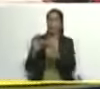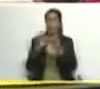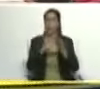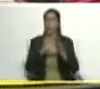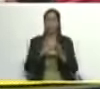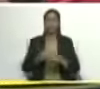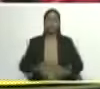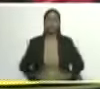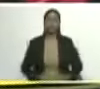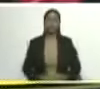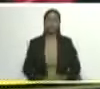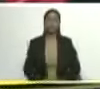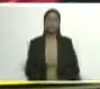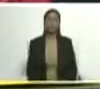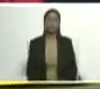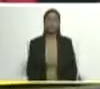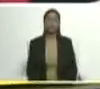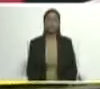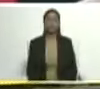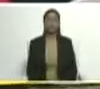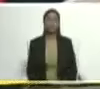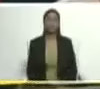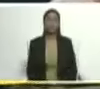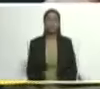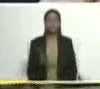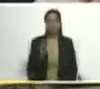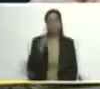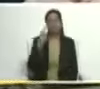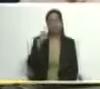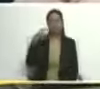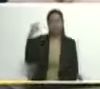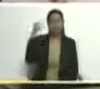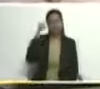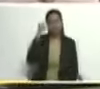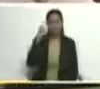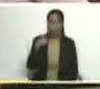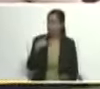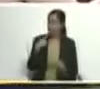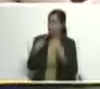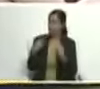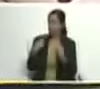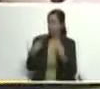Lo decíamos en estos días, compañeros presidentes,